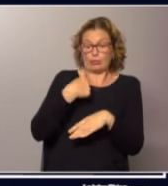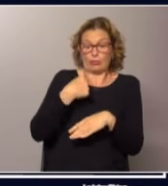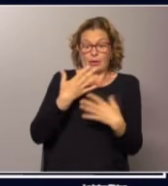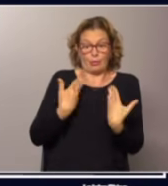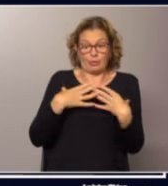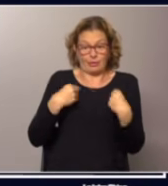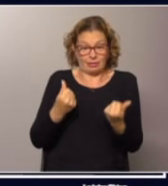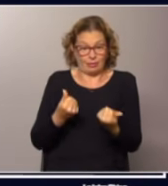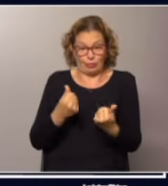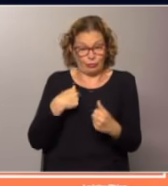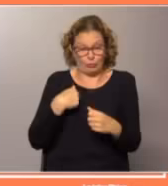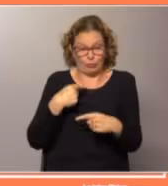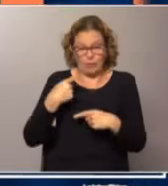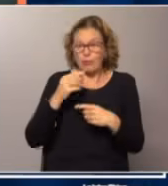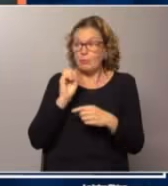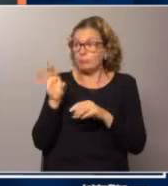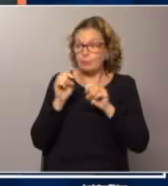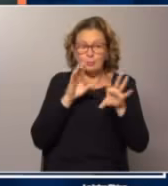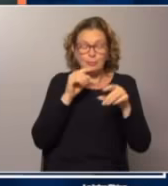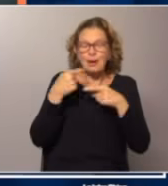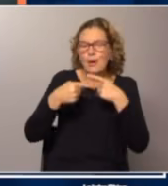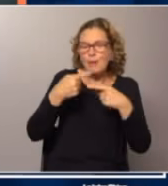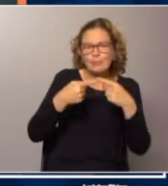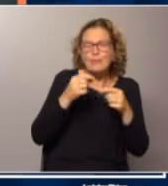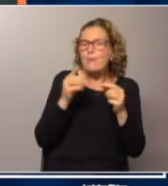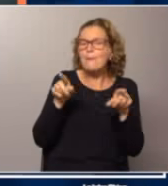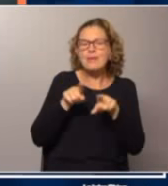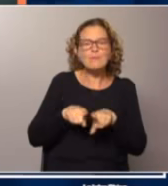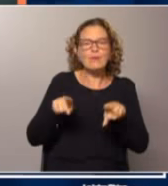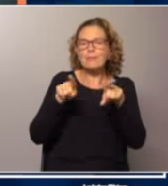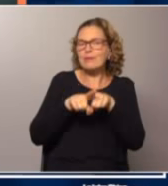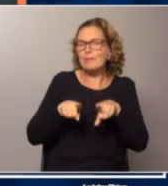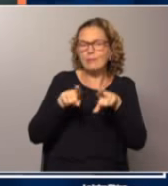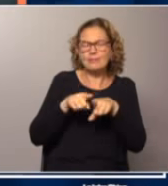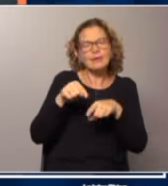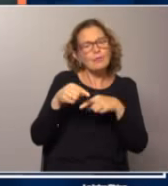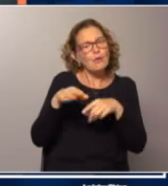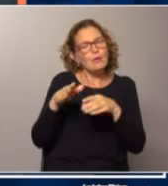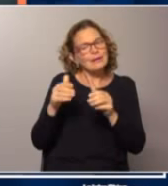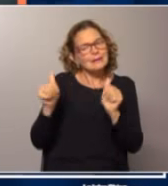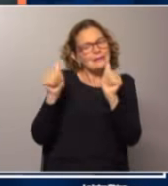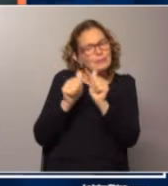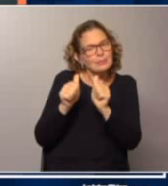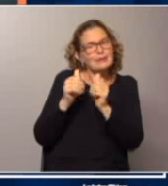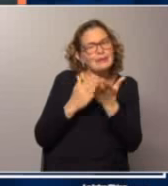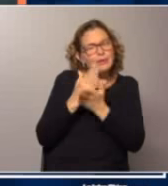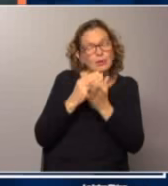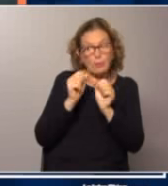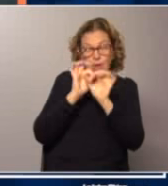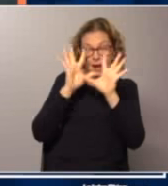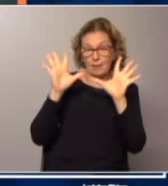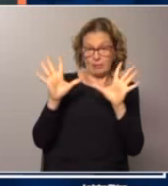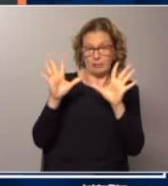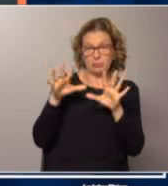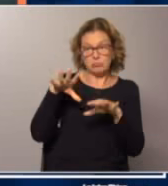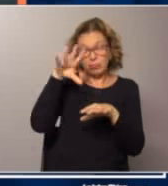algún sentido también es un reproductor de esa misma lógica nos relacionamos permanentemente con una realidad abierta la